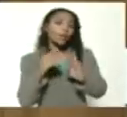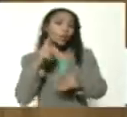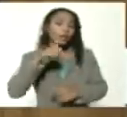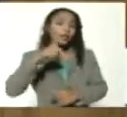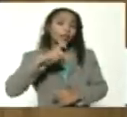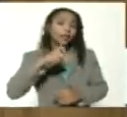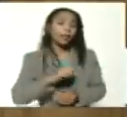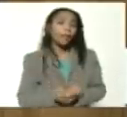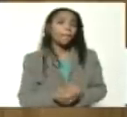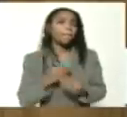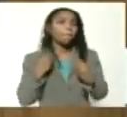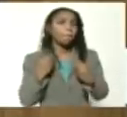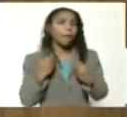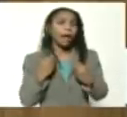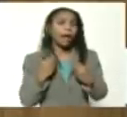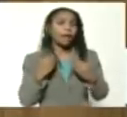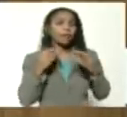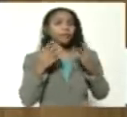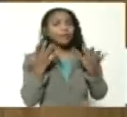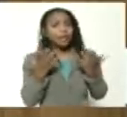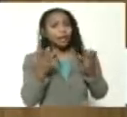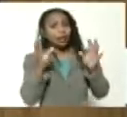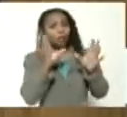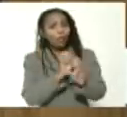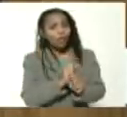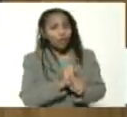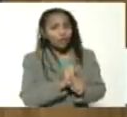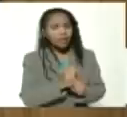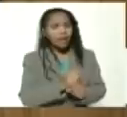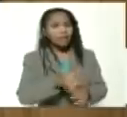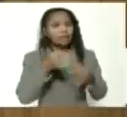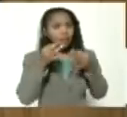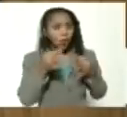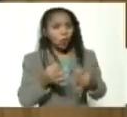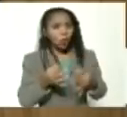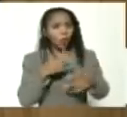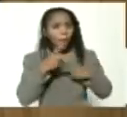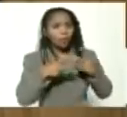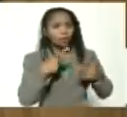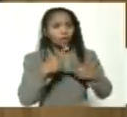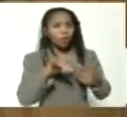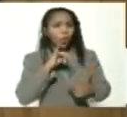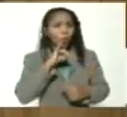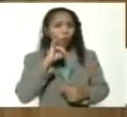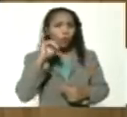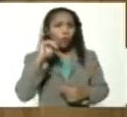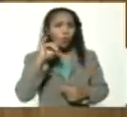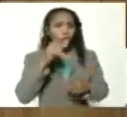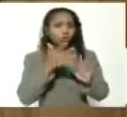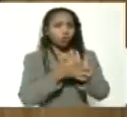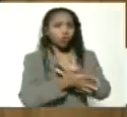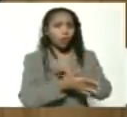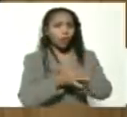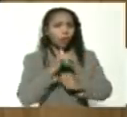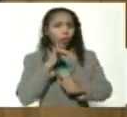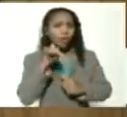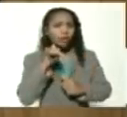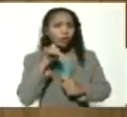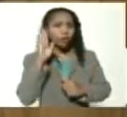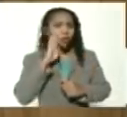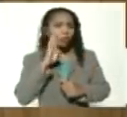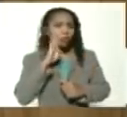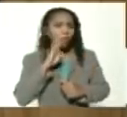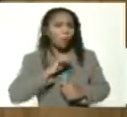necesarios para que sean confiables, expeditos, efectivos y seguros los procesos de denuncia sobre los delitos de